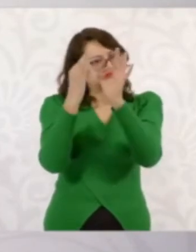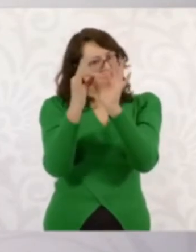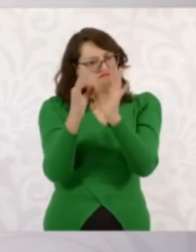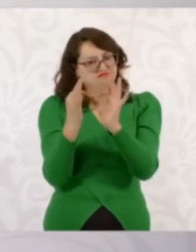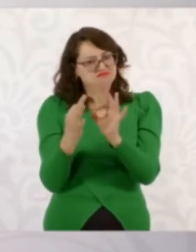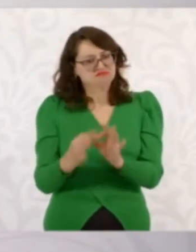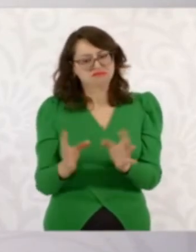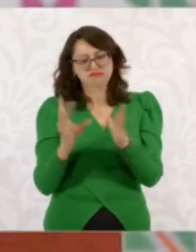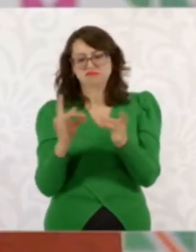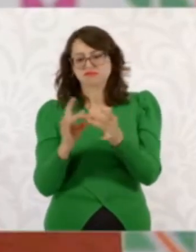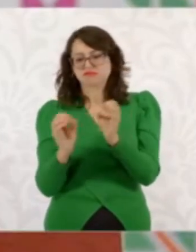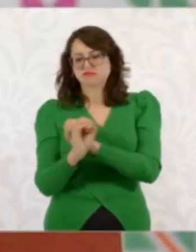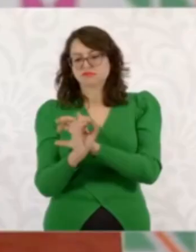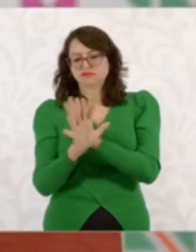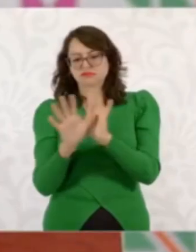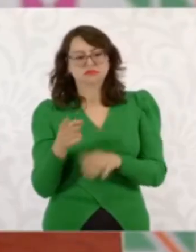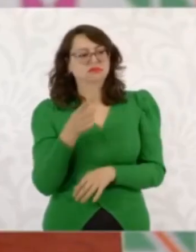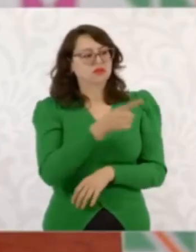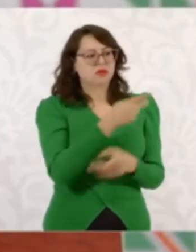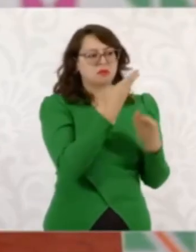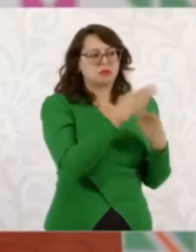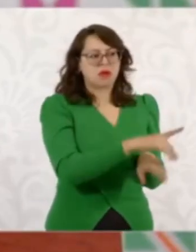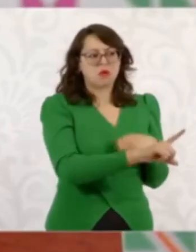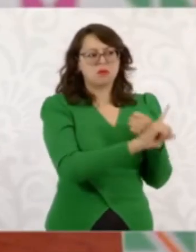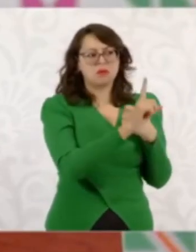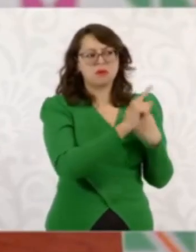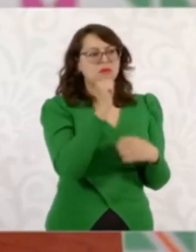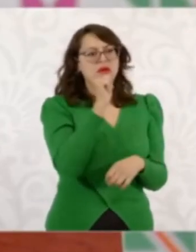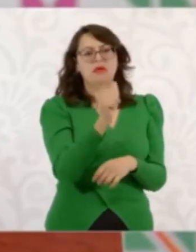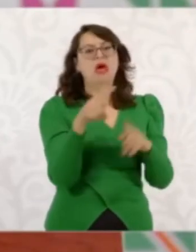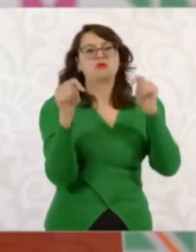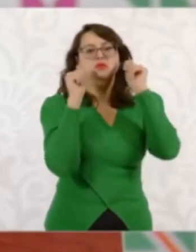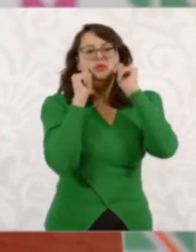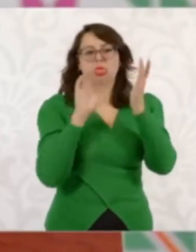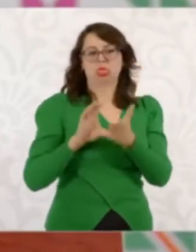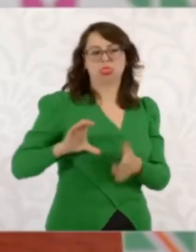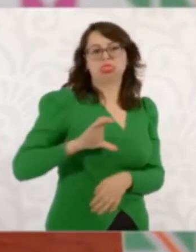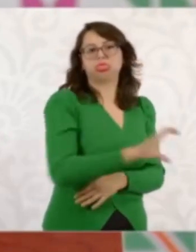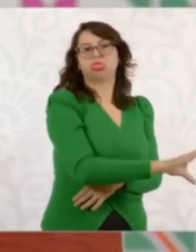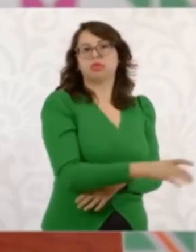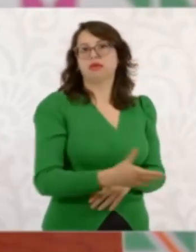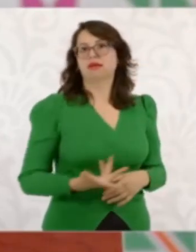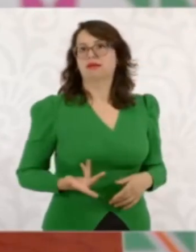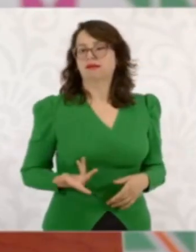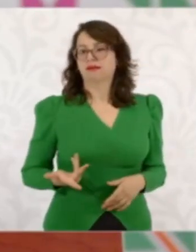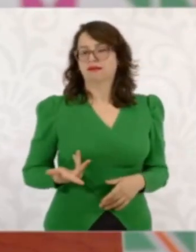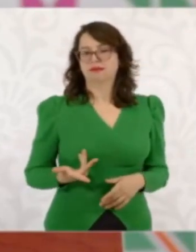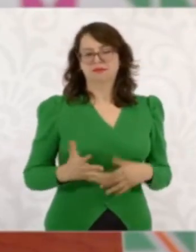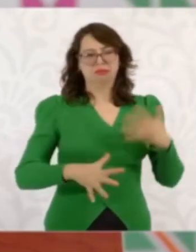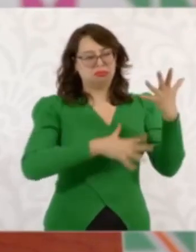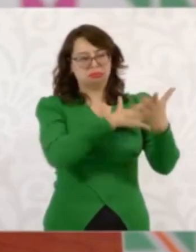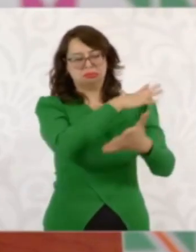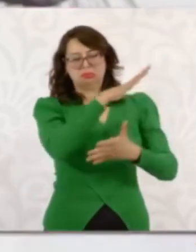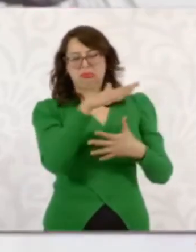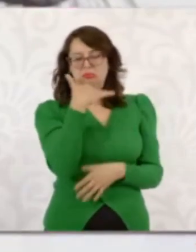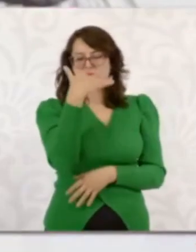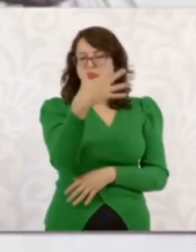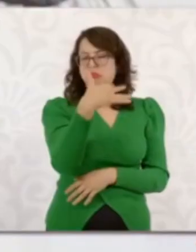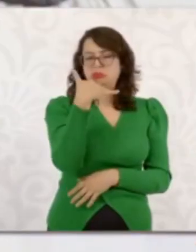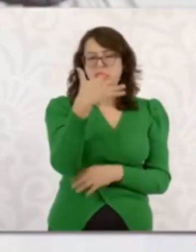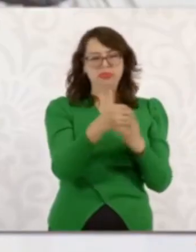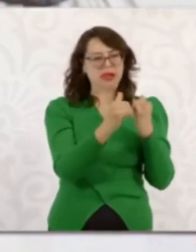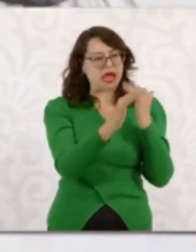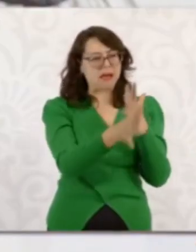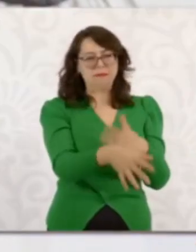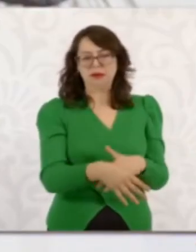a quienes nunca se debió rescatar y se les rescató en una de las operaciones más oscuras.